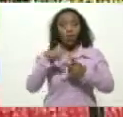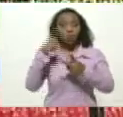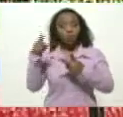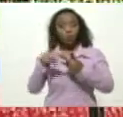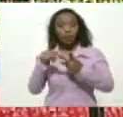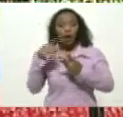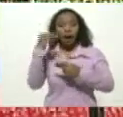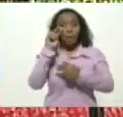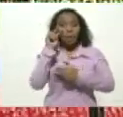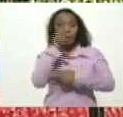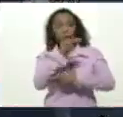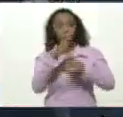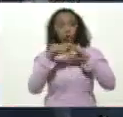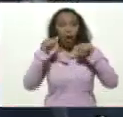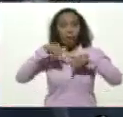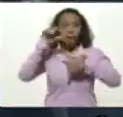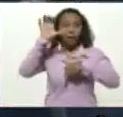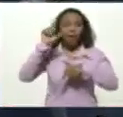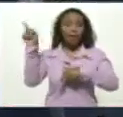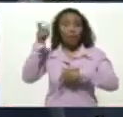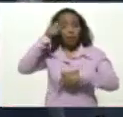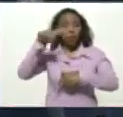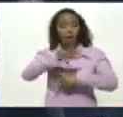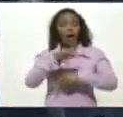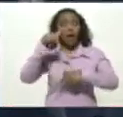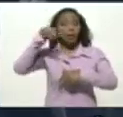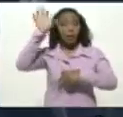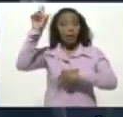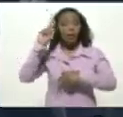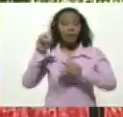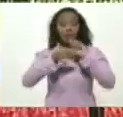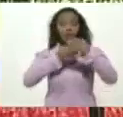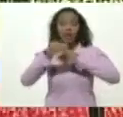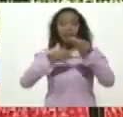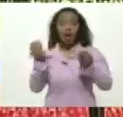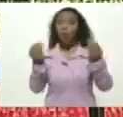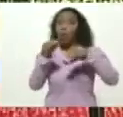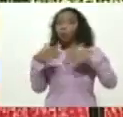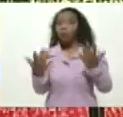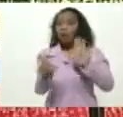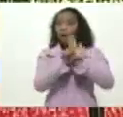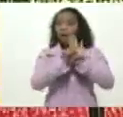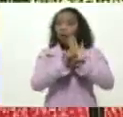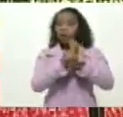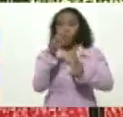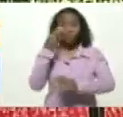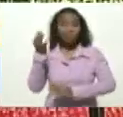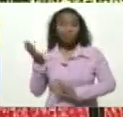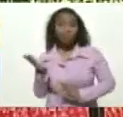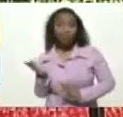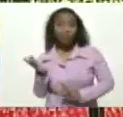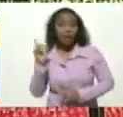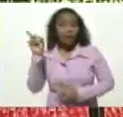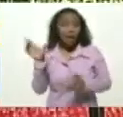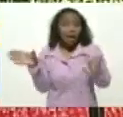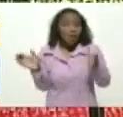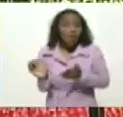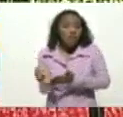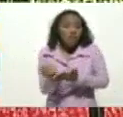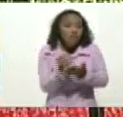país. Esas ciudades comunales se van a conformar de acuerdo a la ley, ¿verdad? Y es el